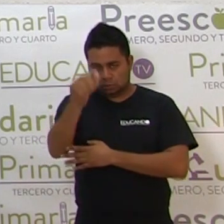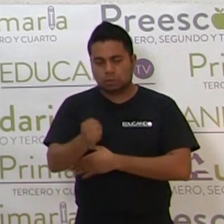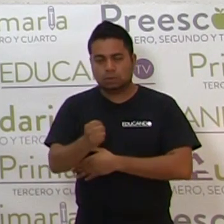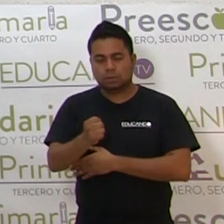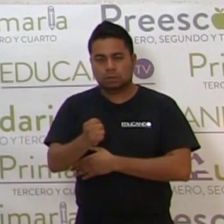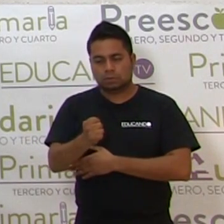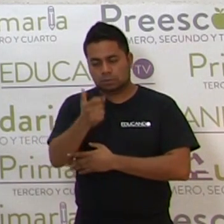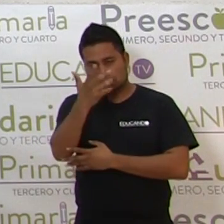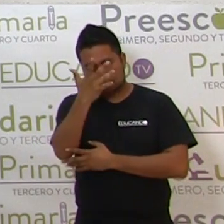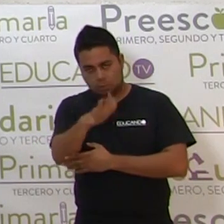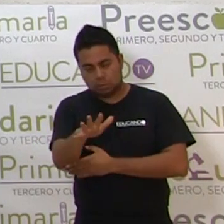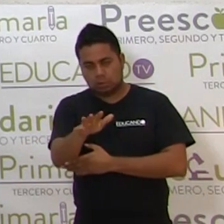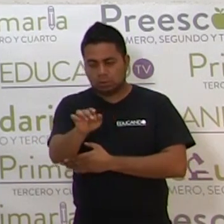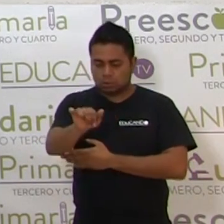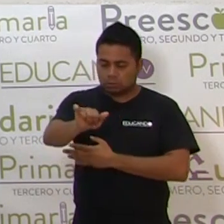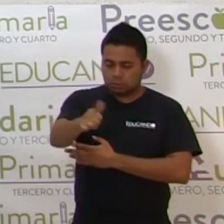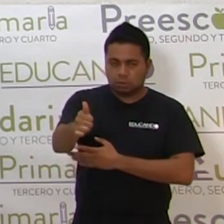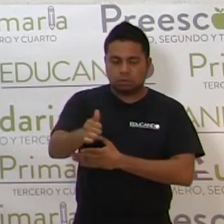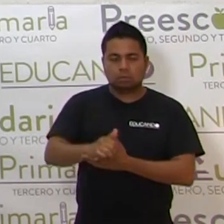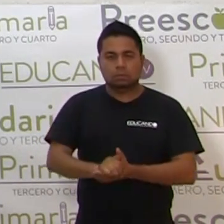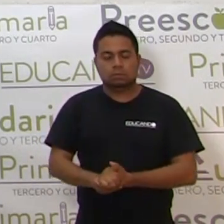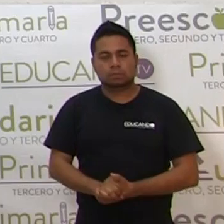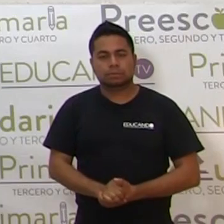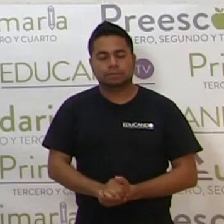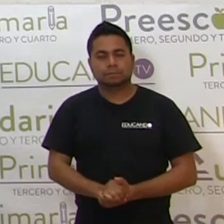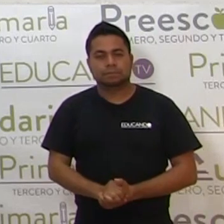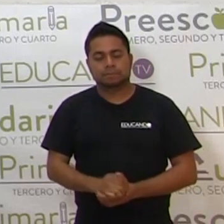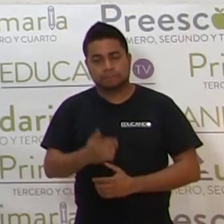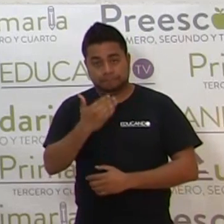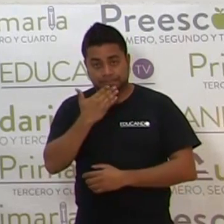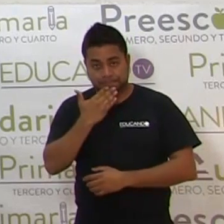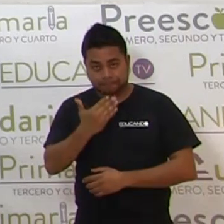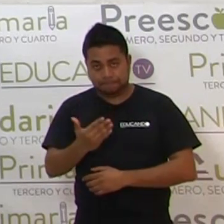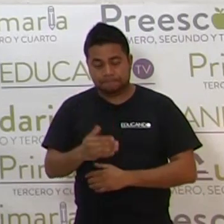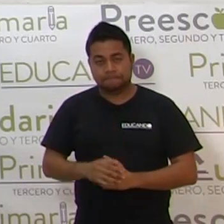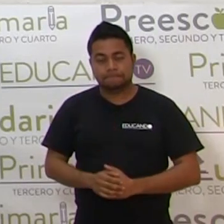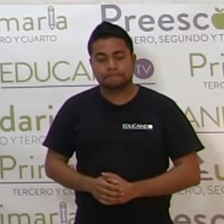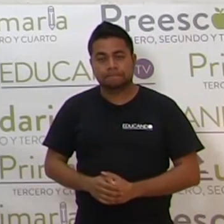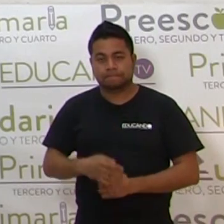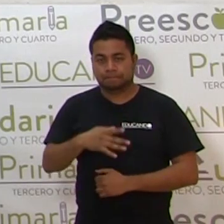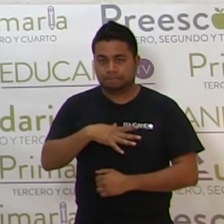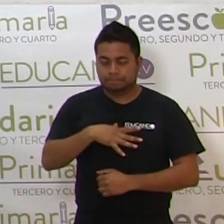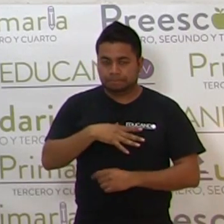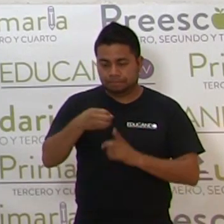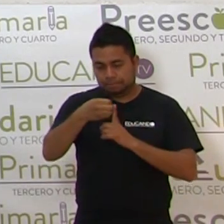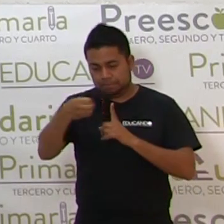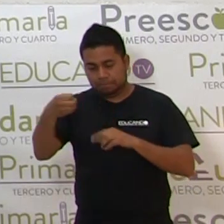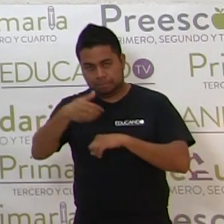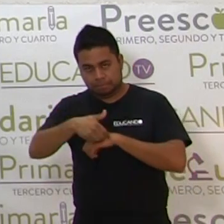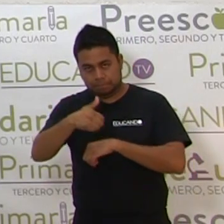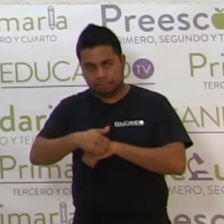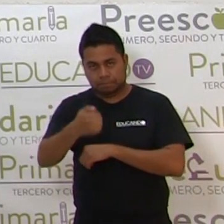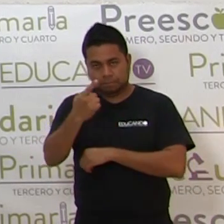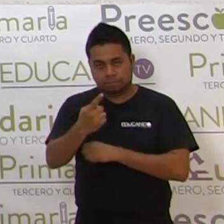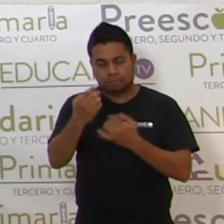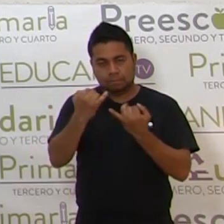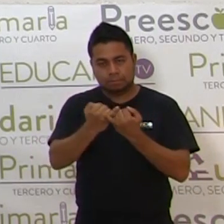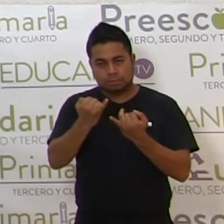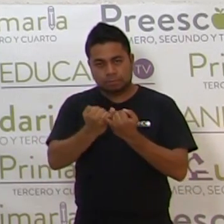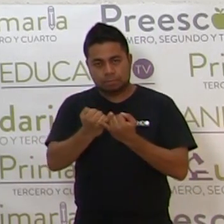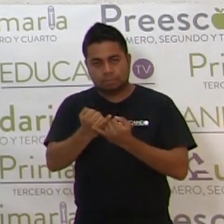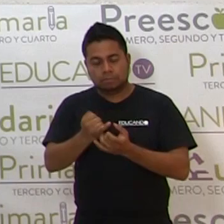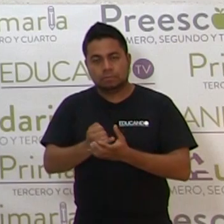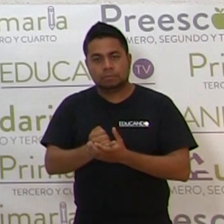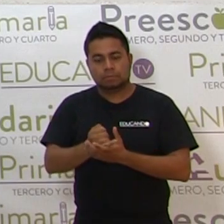9, 10 y 11. Bien, tenemos verso número 1 igual a